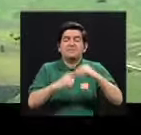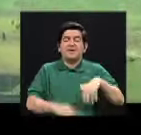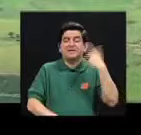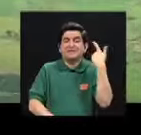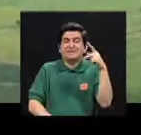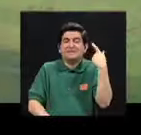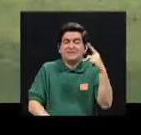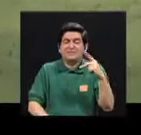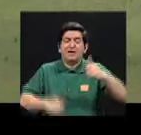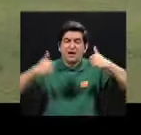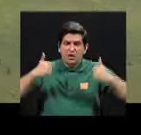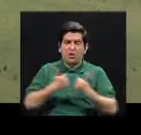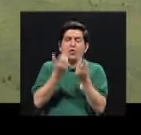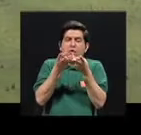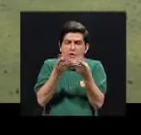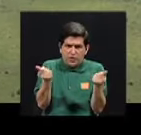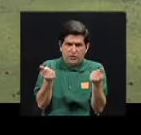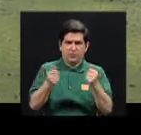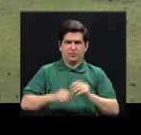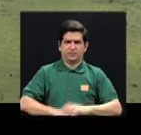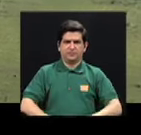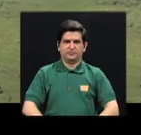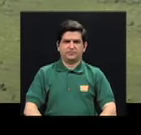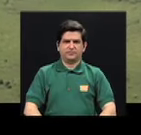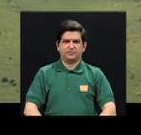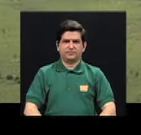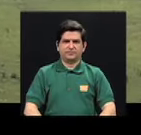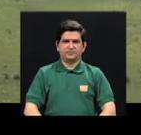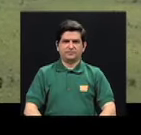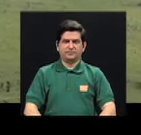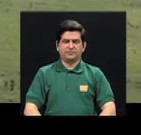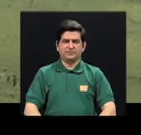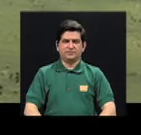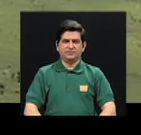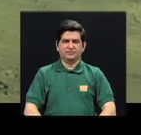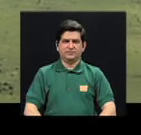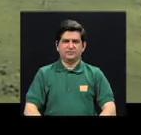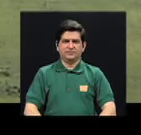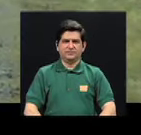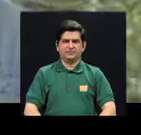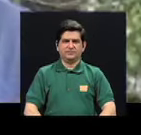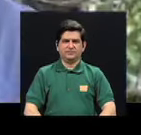principal amenaza o el principal reto a resolver.